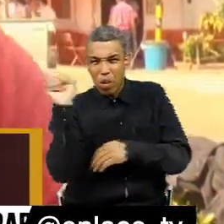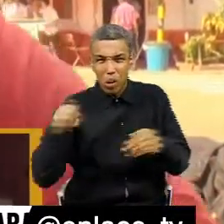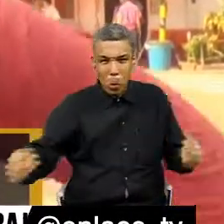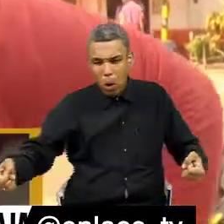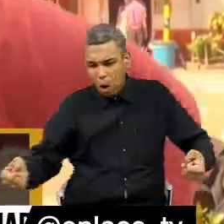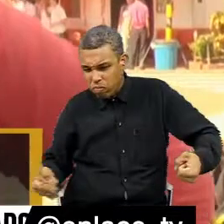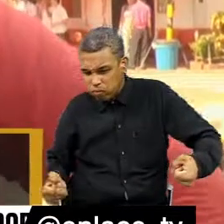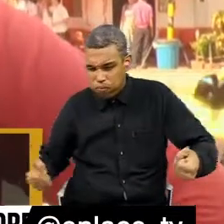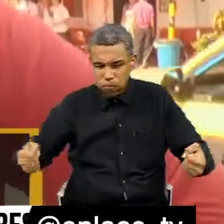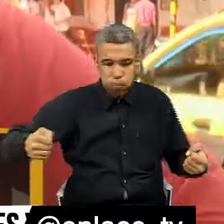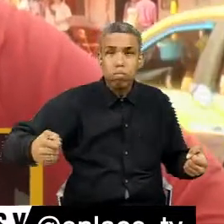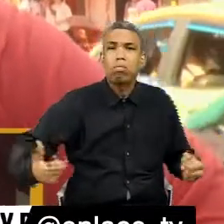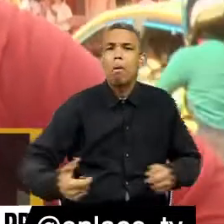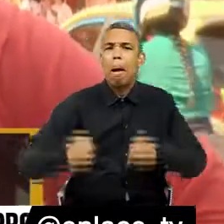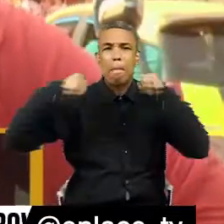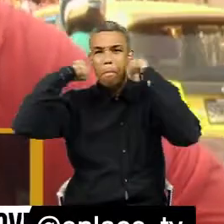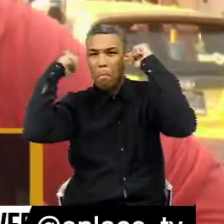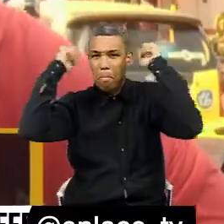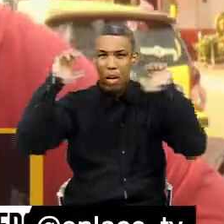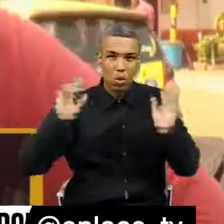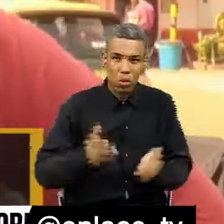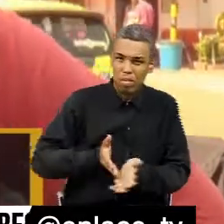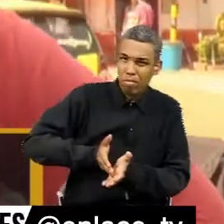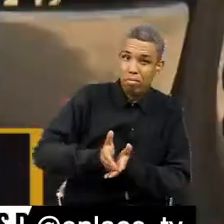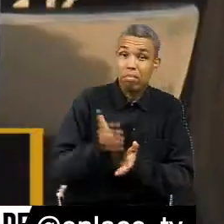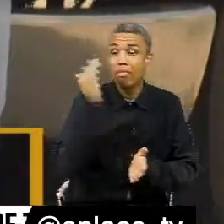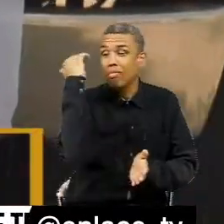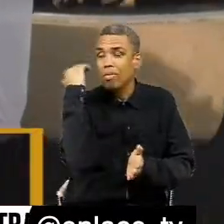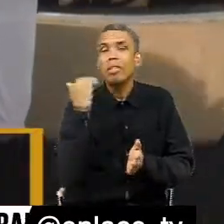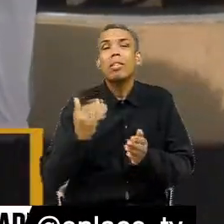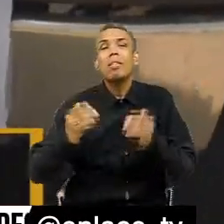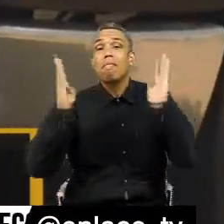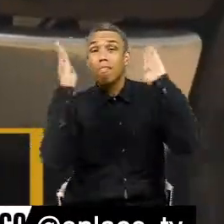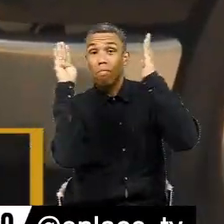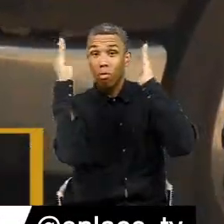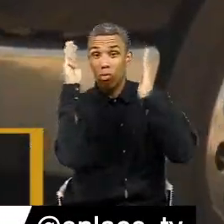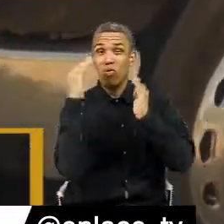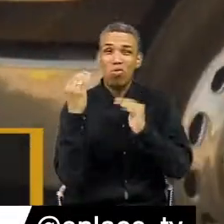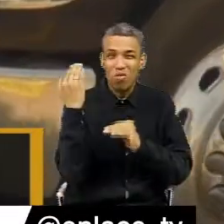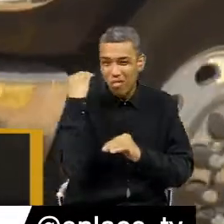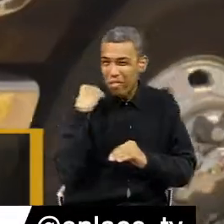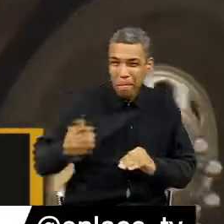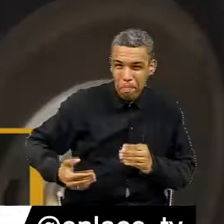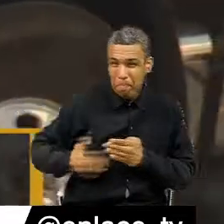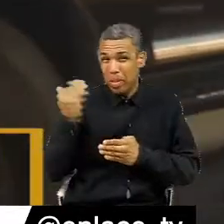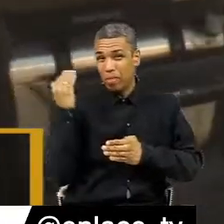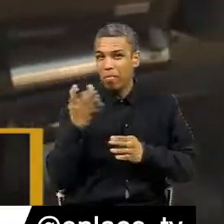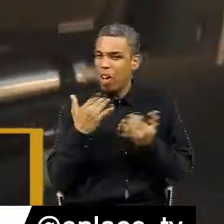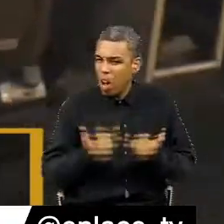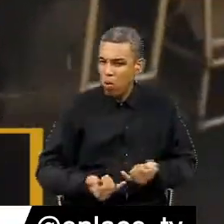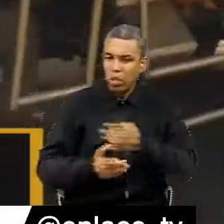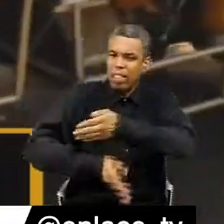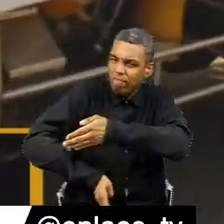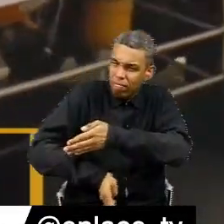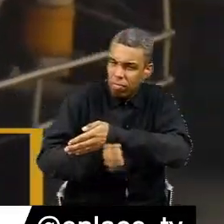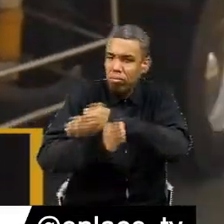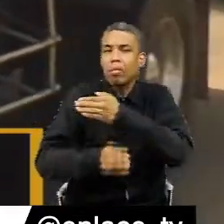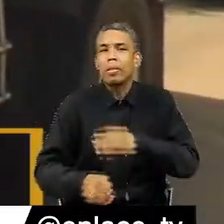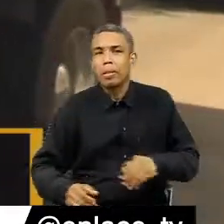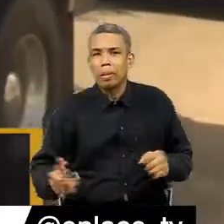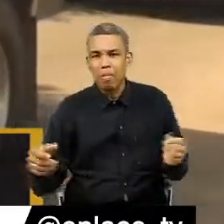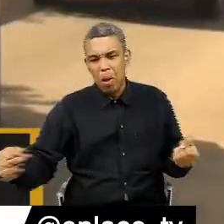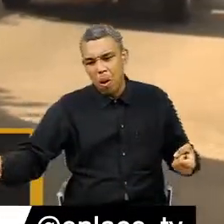nivel nacional. Nosotros empezamos en el Boston. Hoy, gracias a Dios, los compañeros de los carrotanques, doble troques, que movilizan la